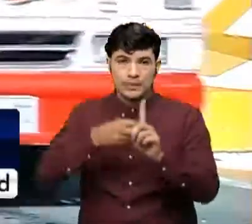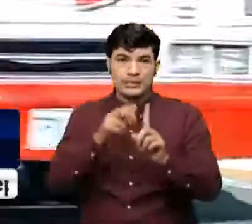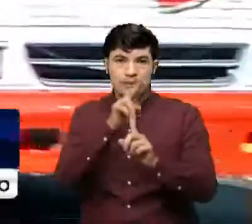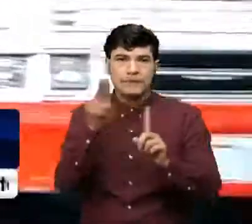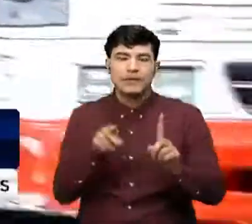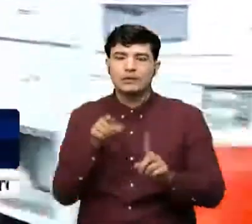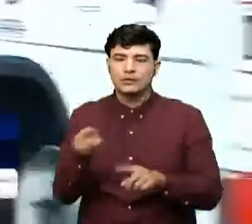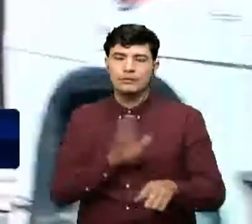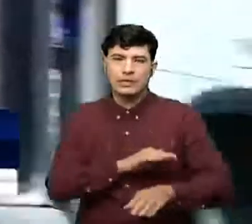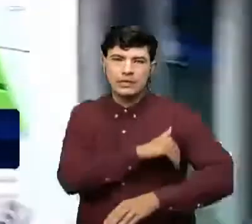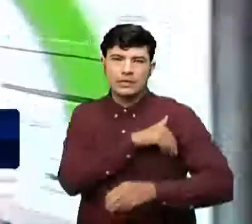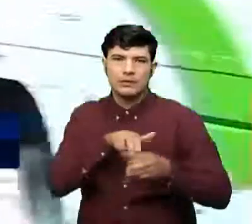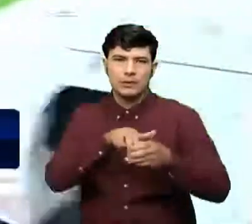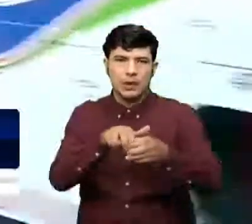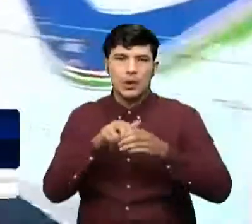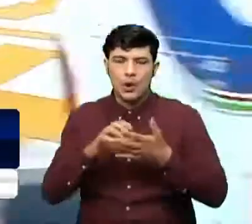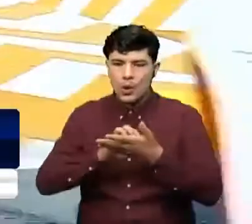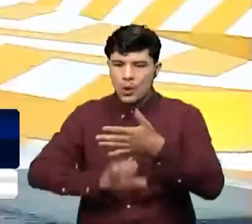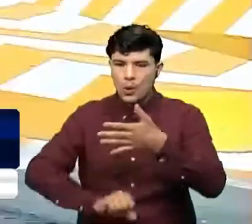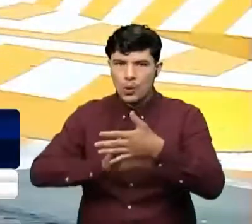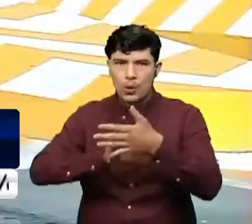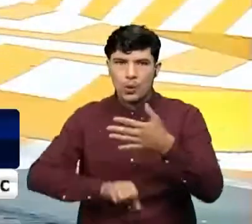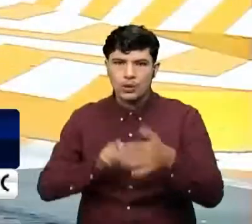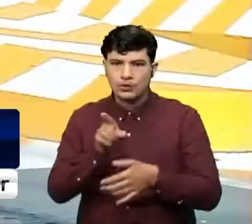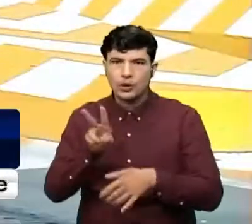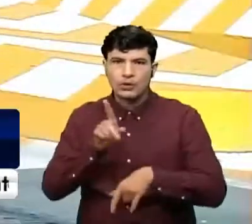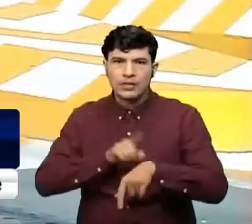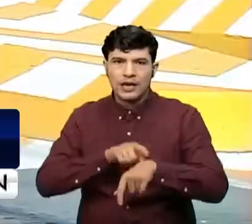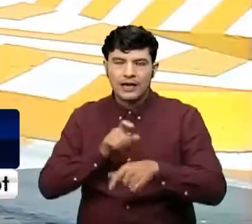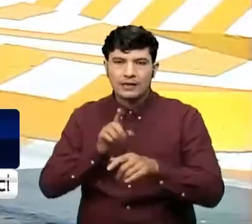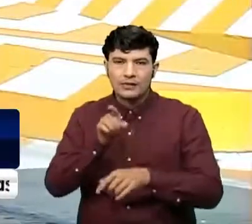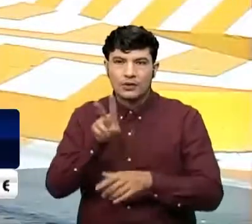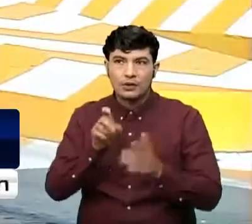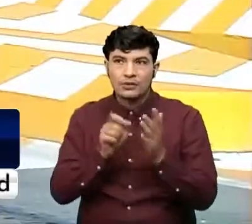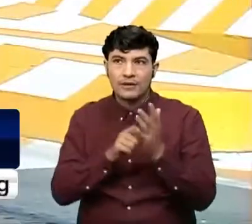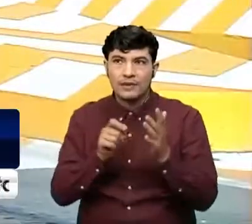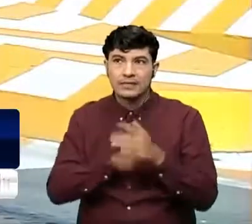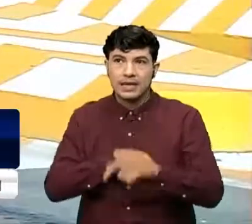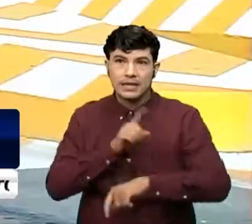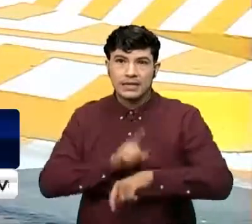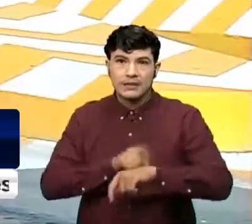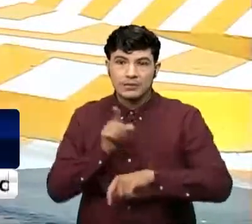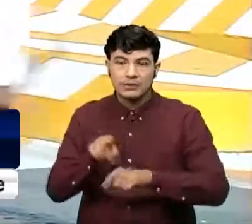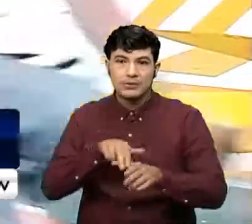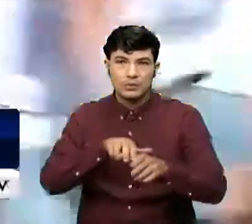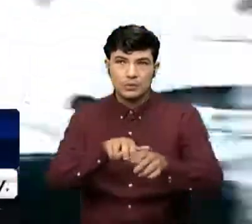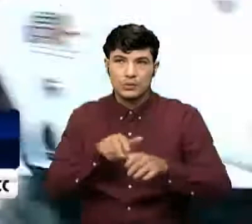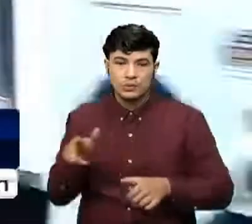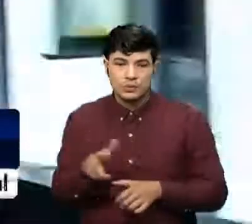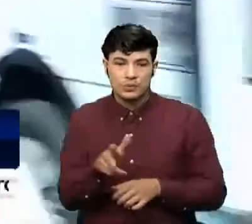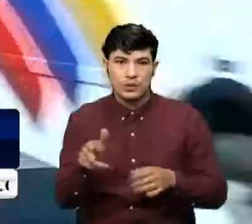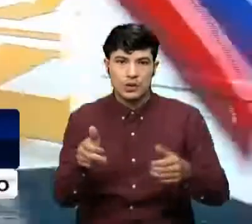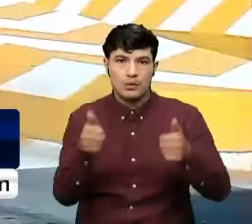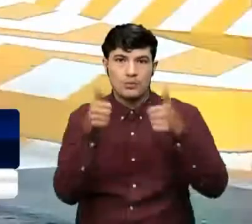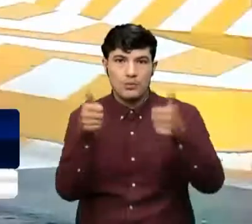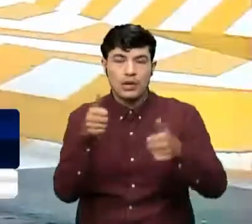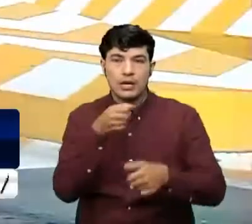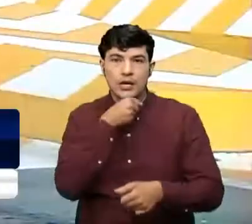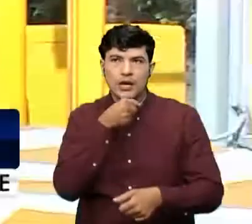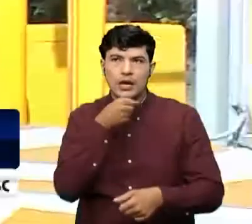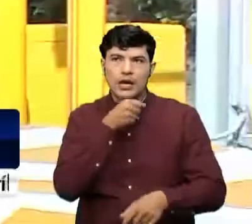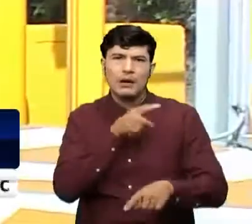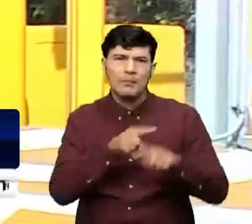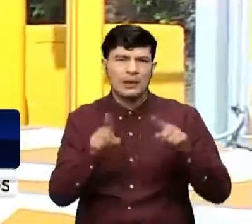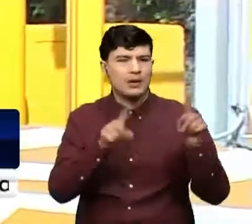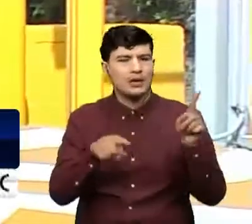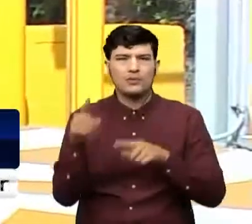Transporte, permitirá ahorrar hasta 12 veces el tiempo de un viaje por carretera. Esta podría ser una buena noticia, sin embargo, muchos no están